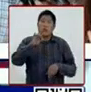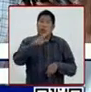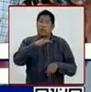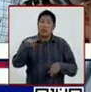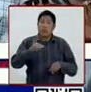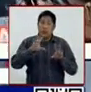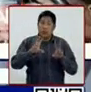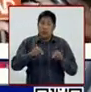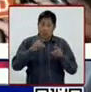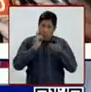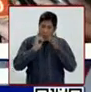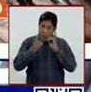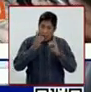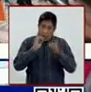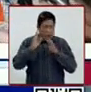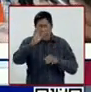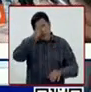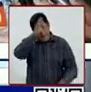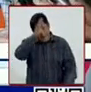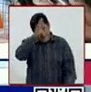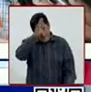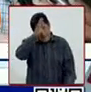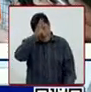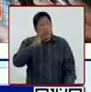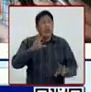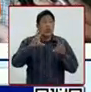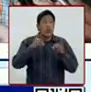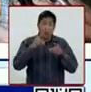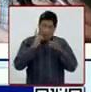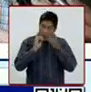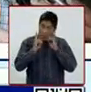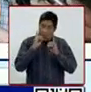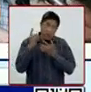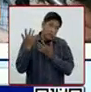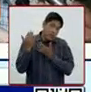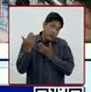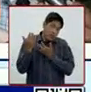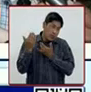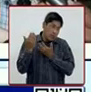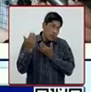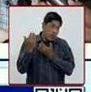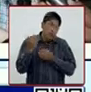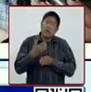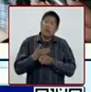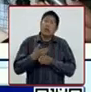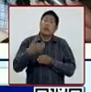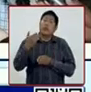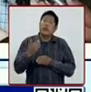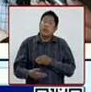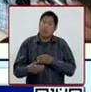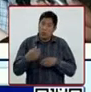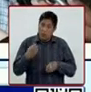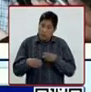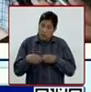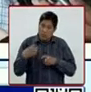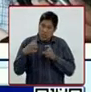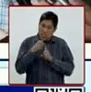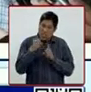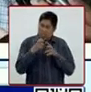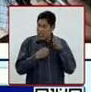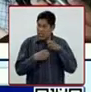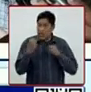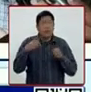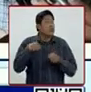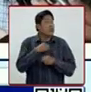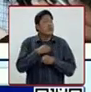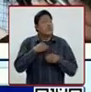de la no hay días en este momento no hay diálogo estamos esperando justamente que se hacen las hostilidades nosotros somos los